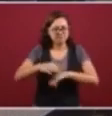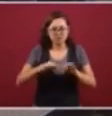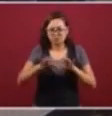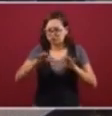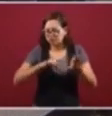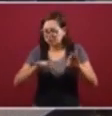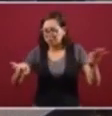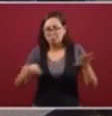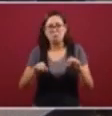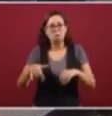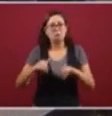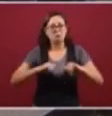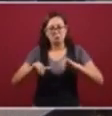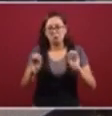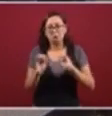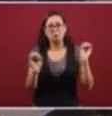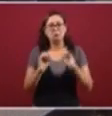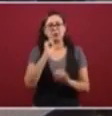inventariado.